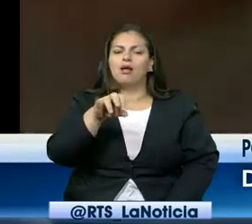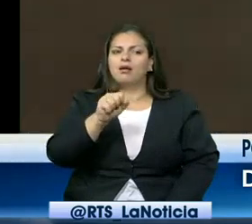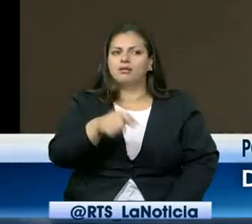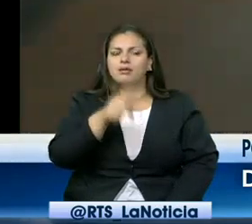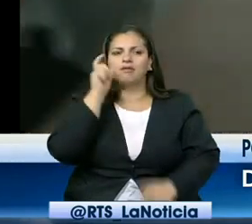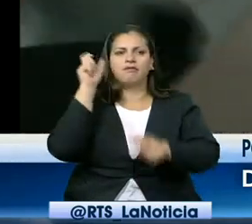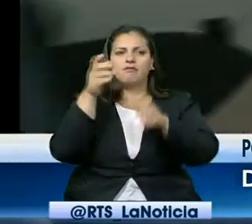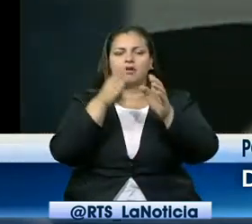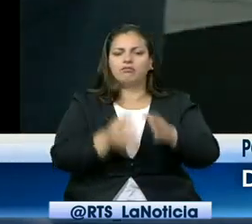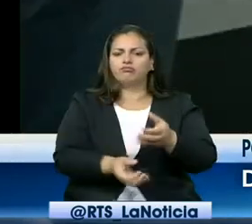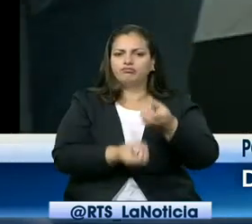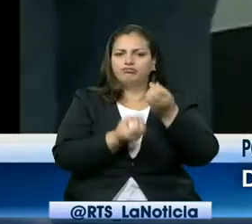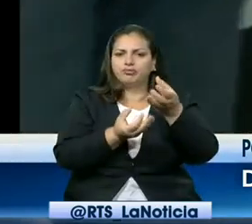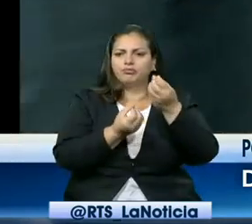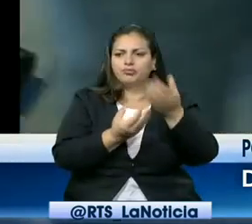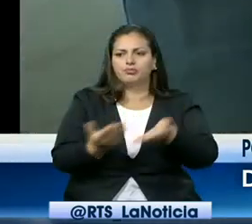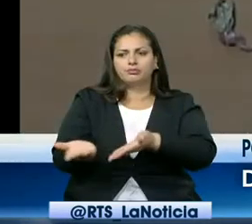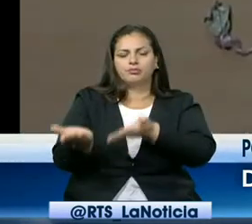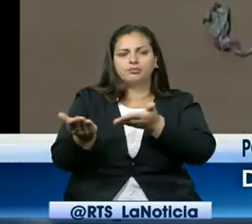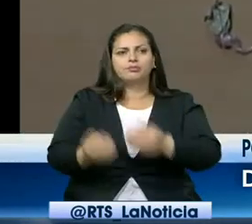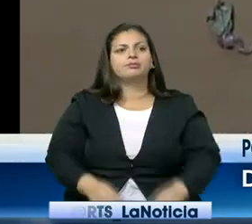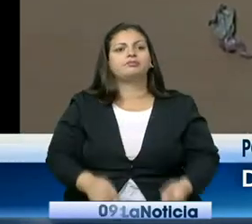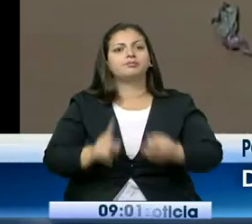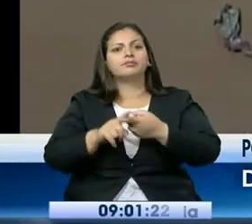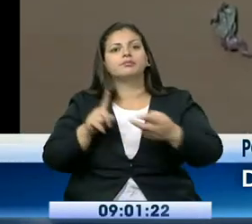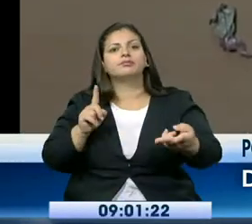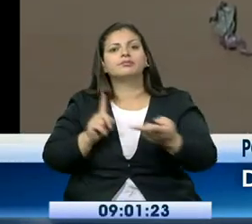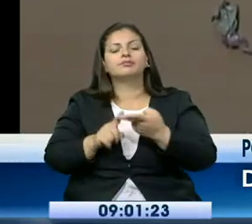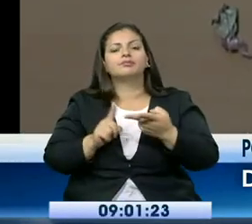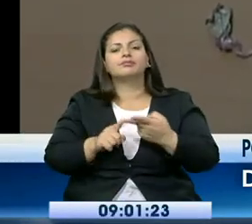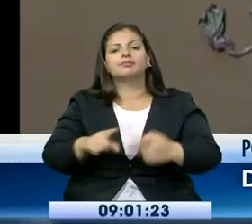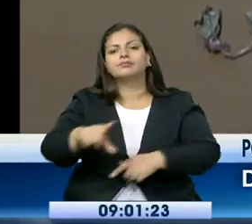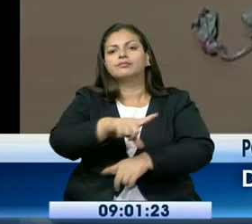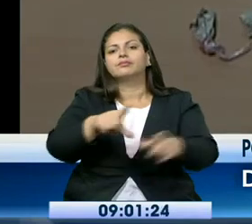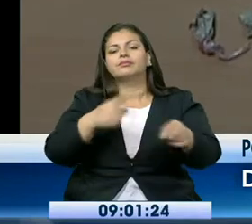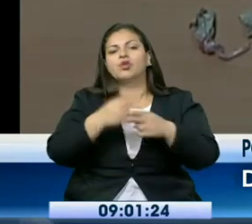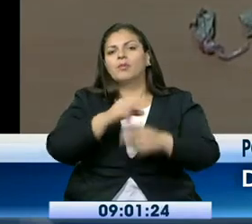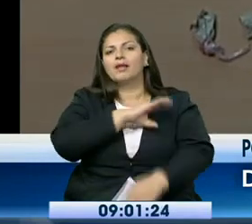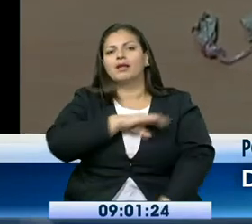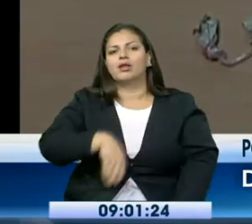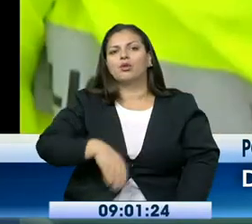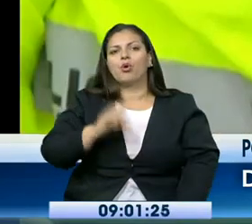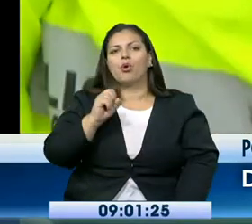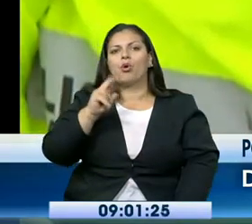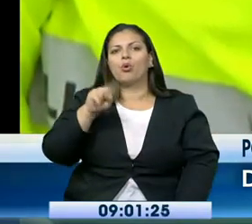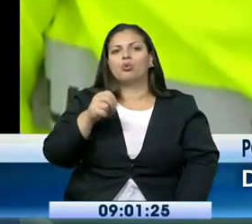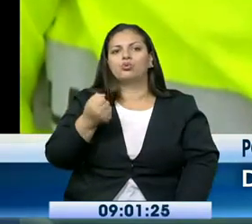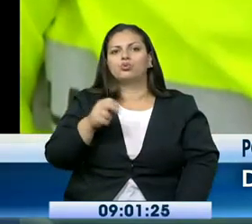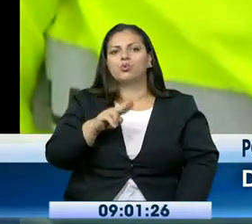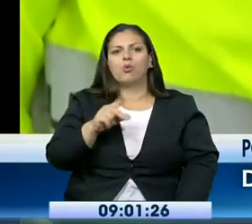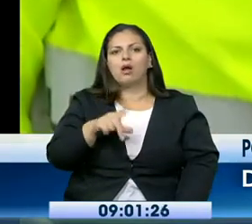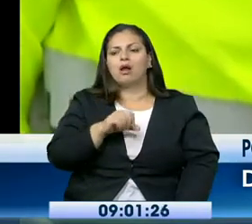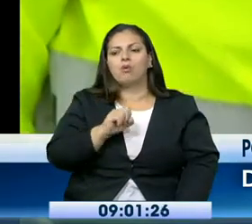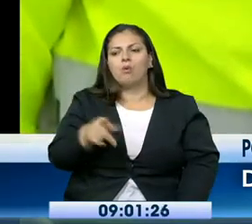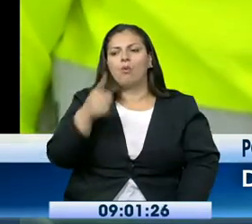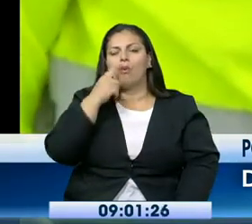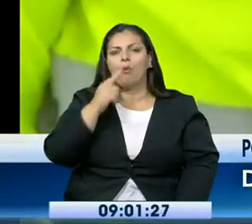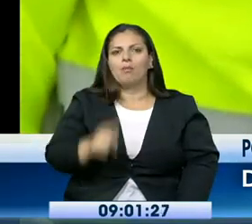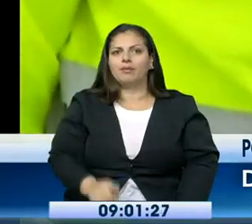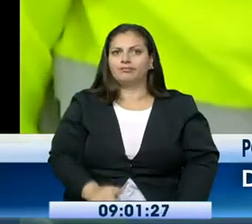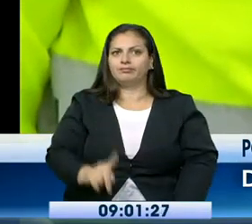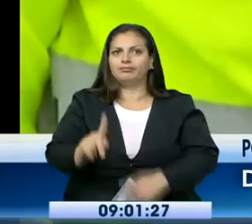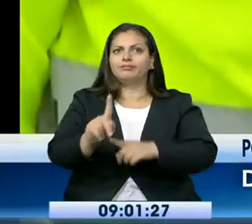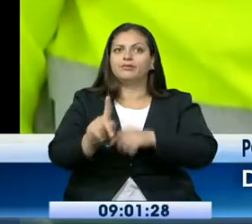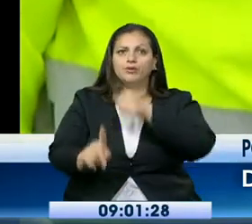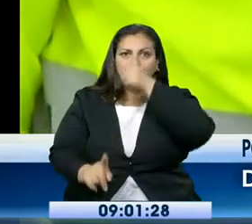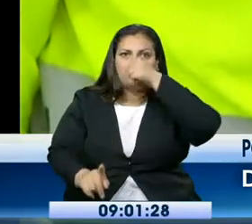se logró dar con varios sujetos, los cuales se presumen se dedicaban al comercio de alcaloides. Donde se observó a un ciudadano que